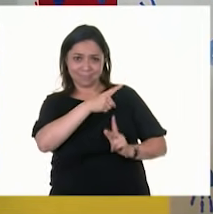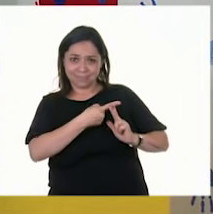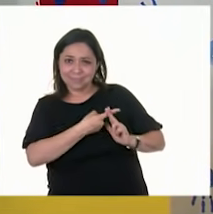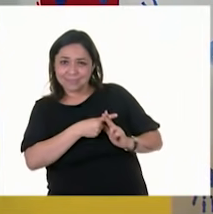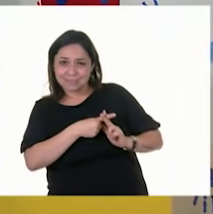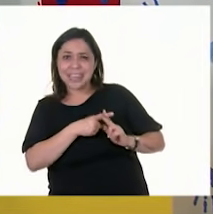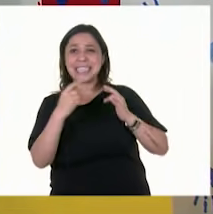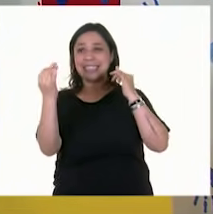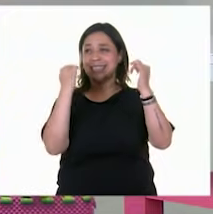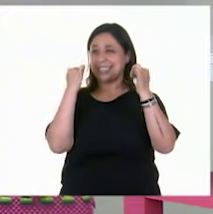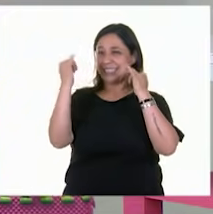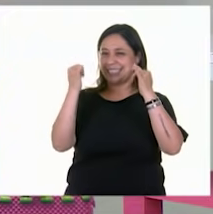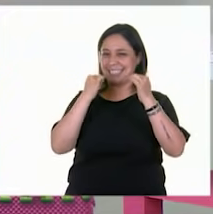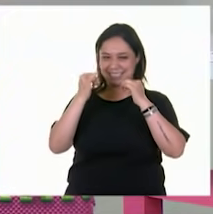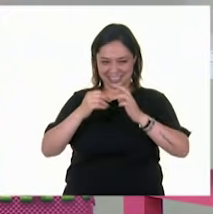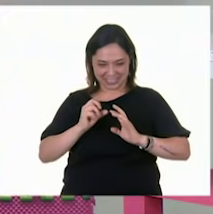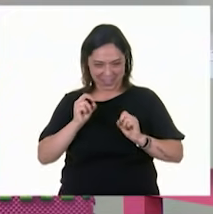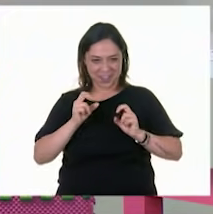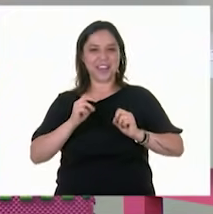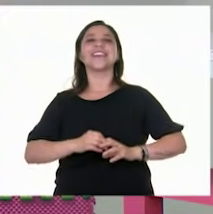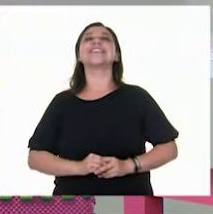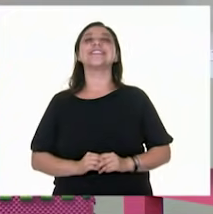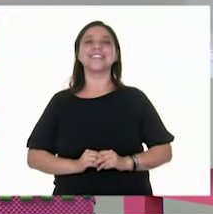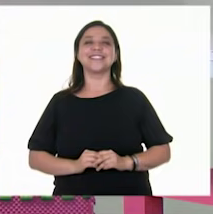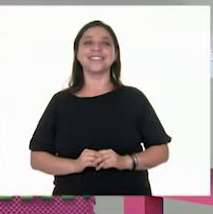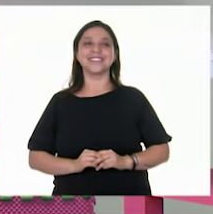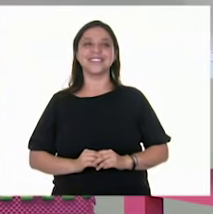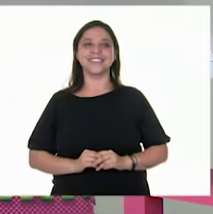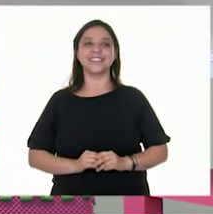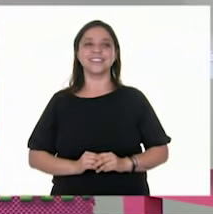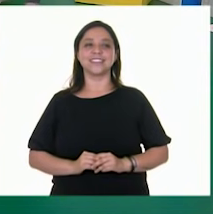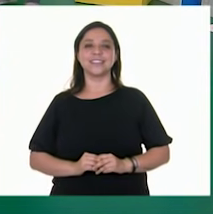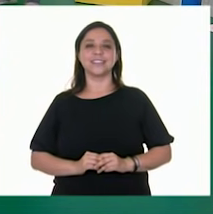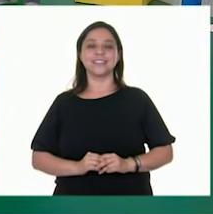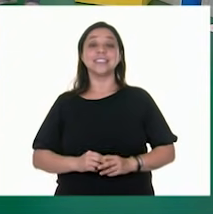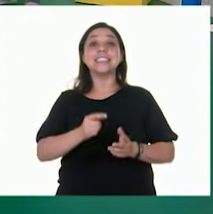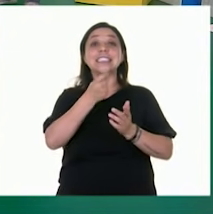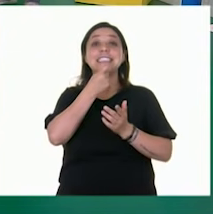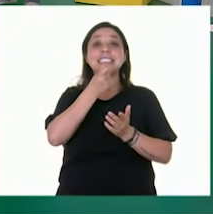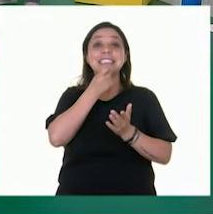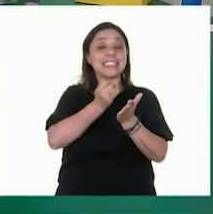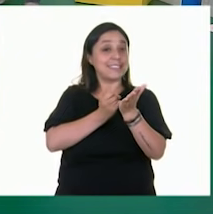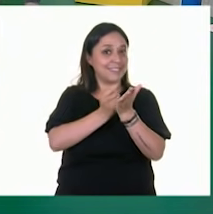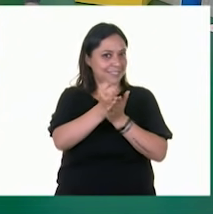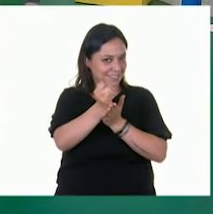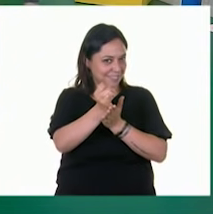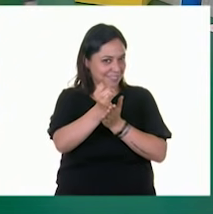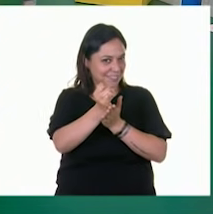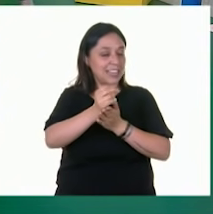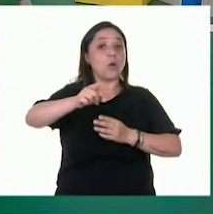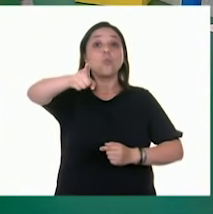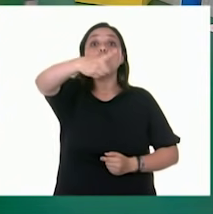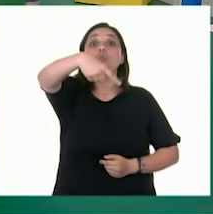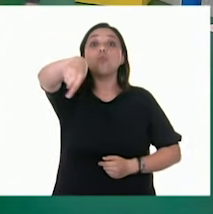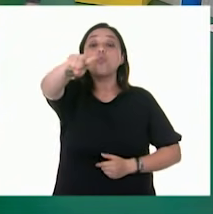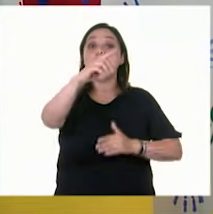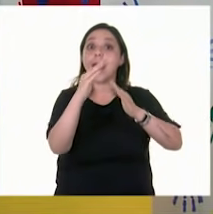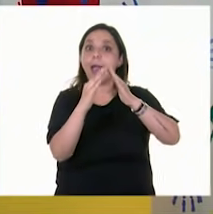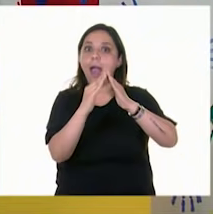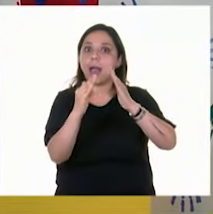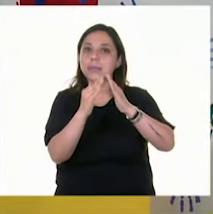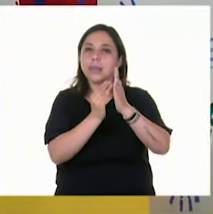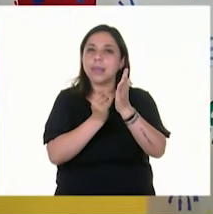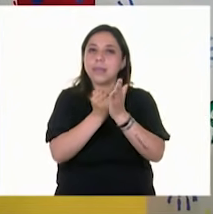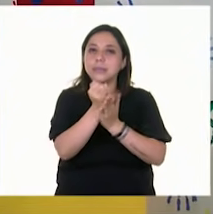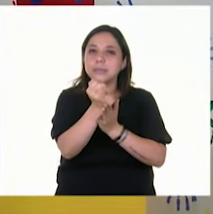no, niños! Ok, ¿qué les parece? Que lo decidan los niños, niños y niñas. Ustedes en casa van a decidir.